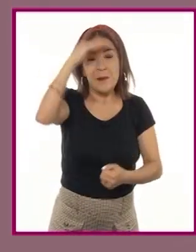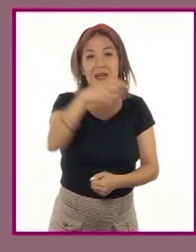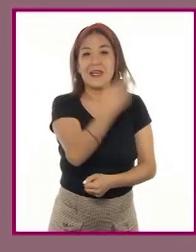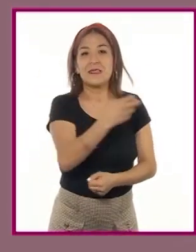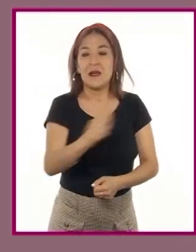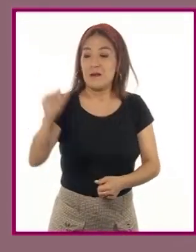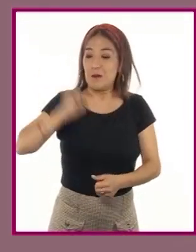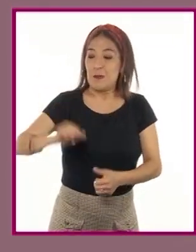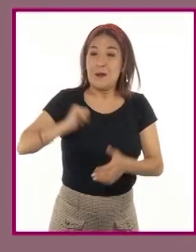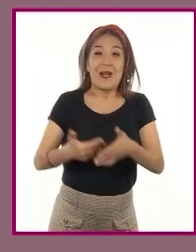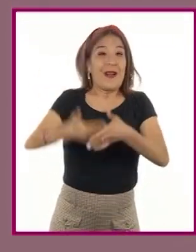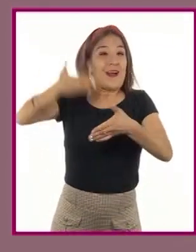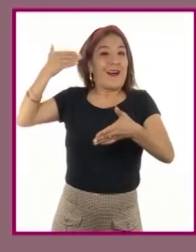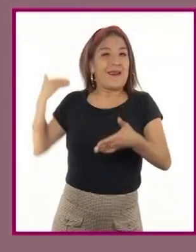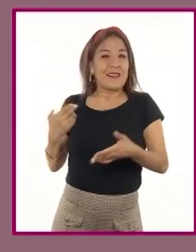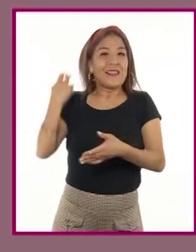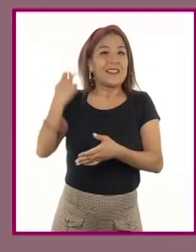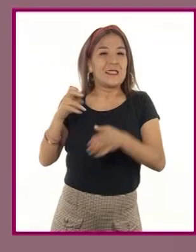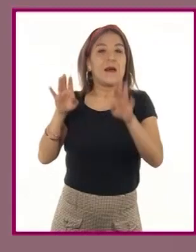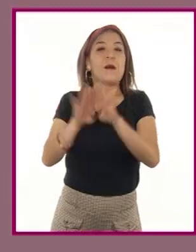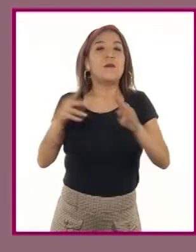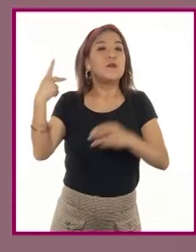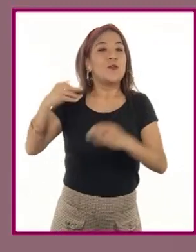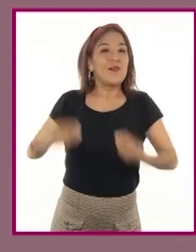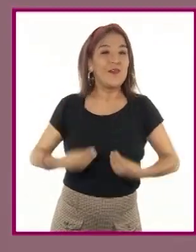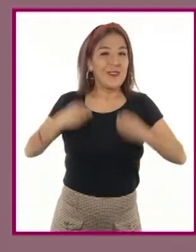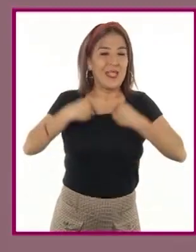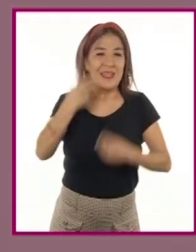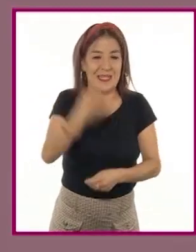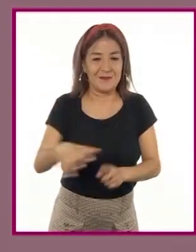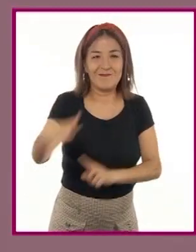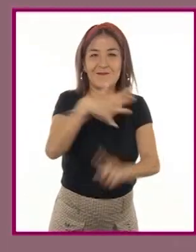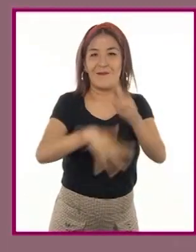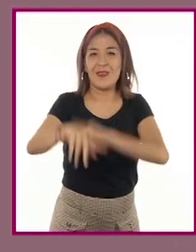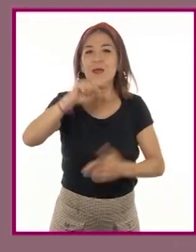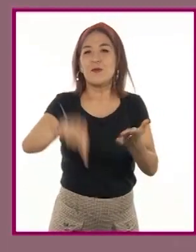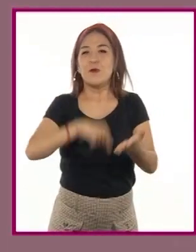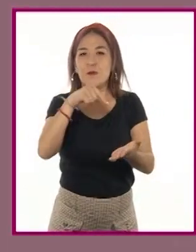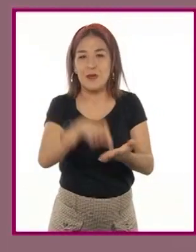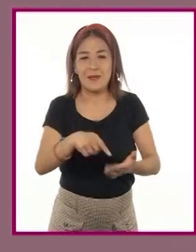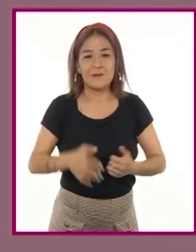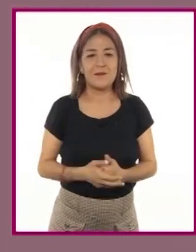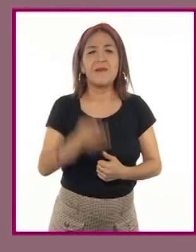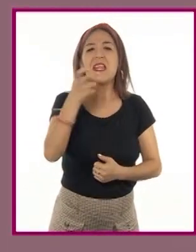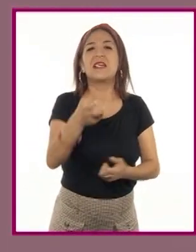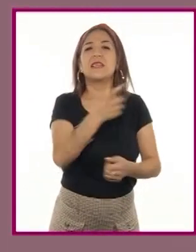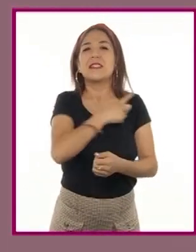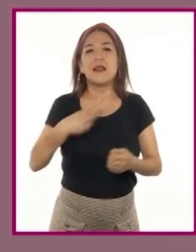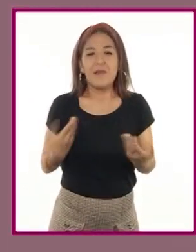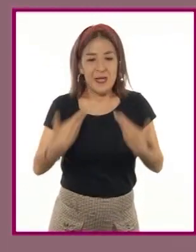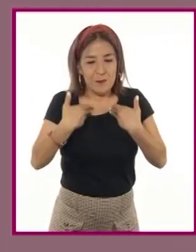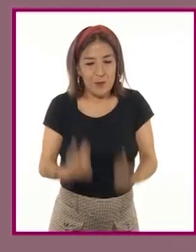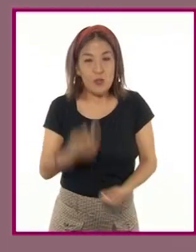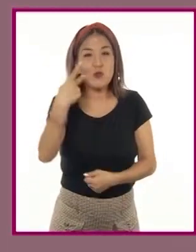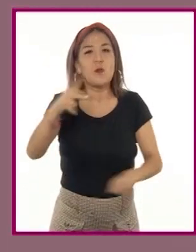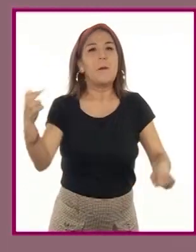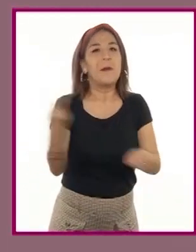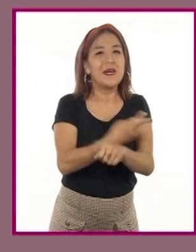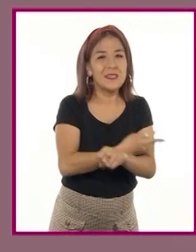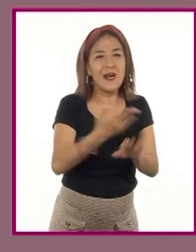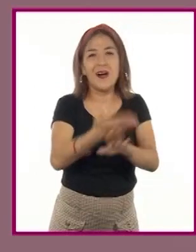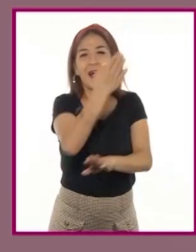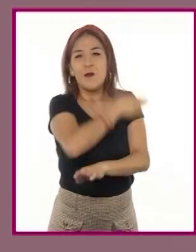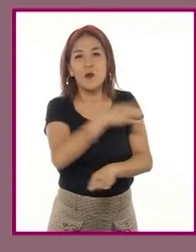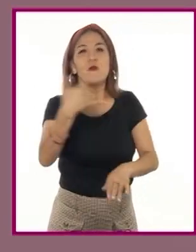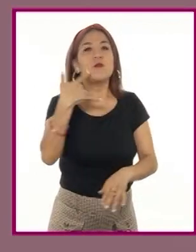nos antecedieron en la vida en este territorio. Esta comprensión del pasado, en sus logros y contradicciones,